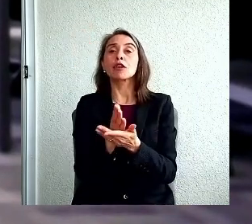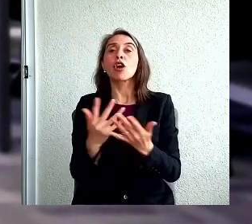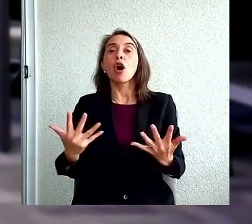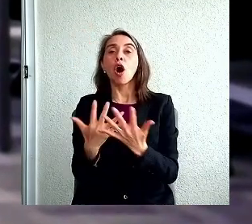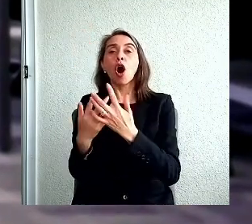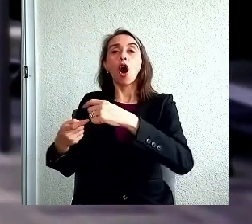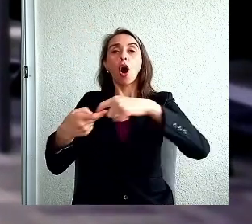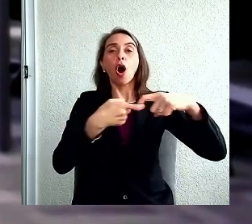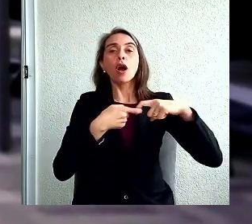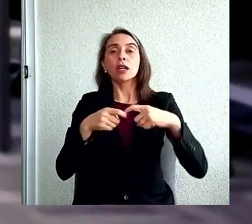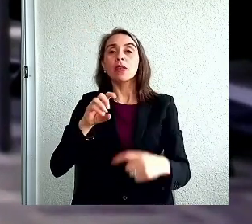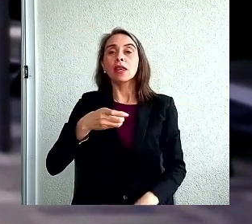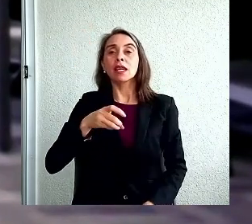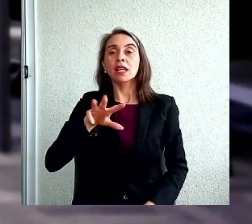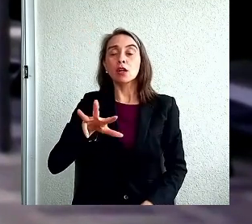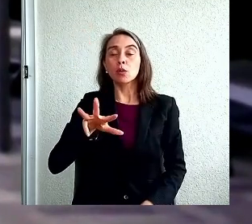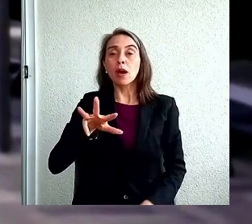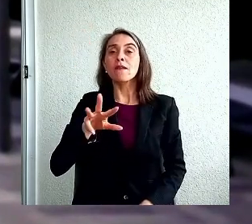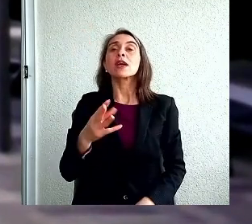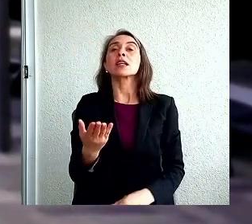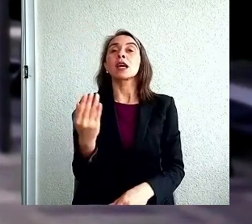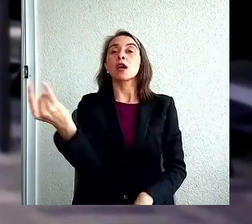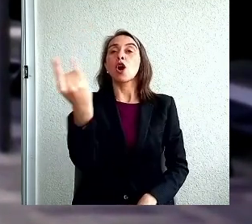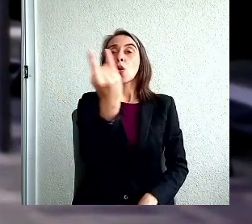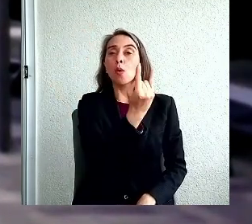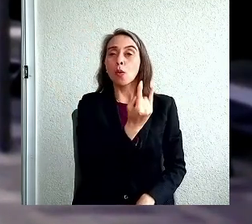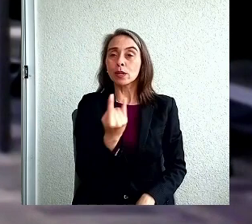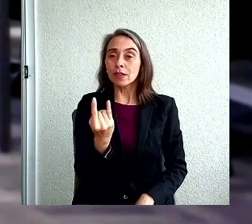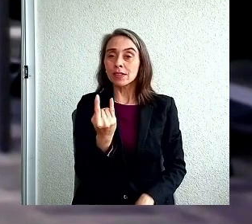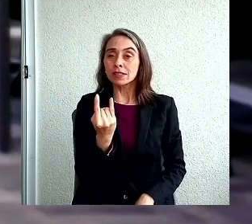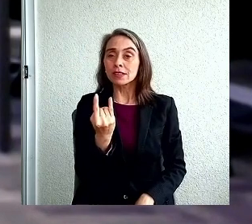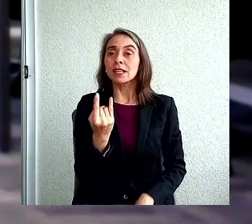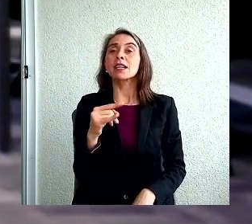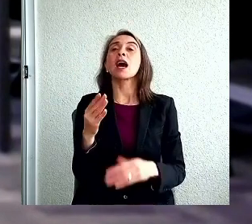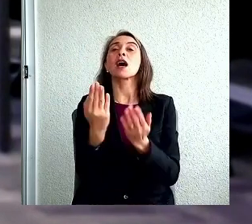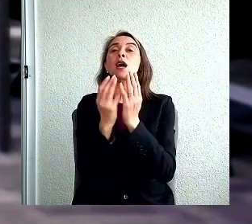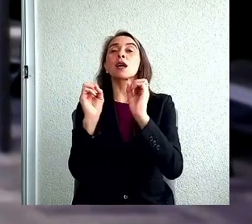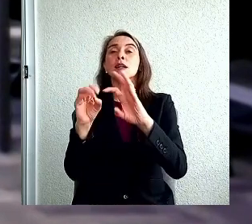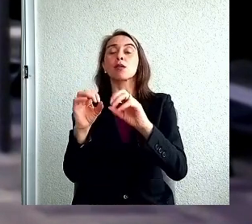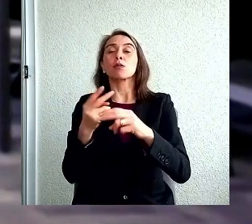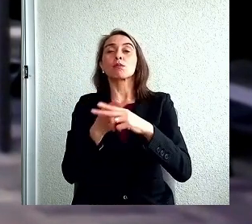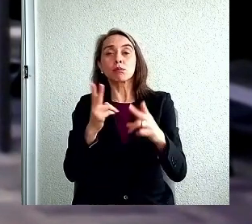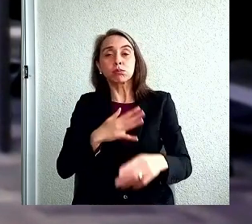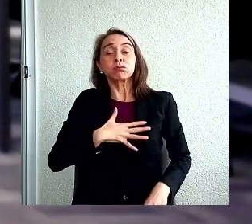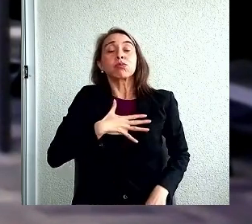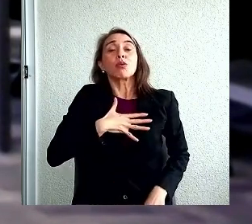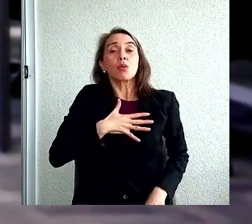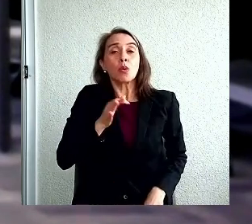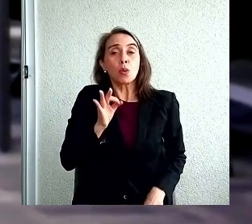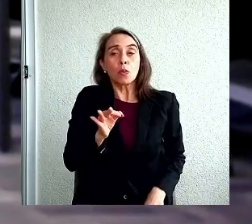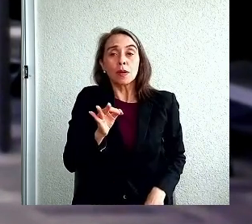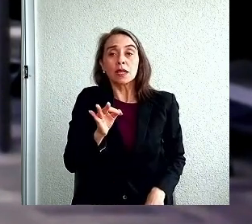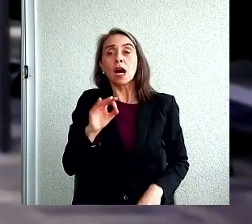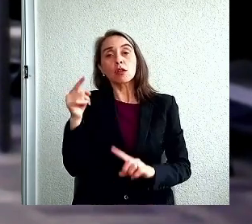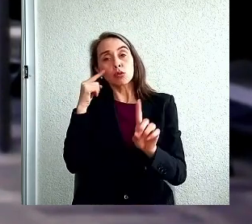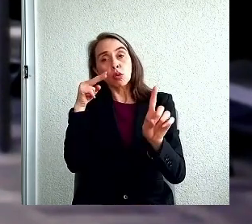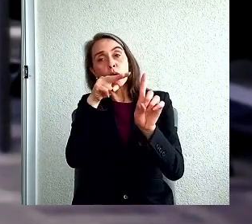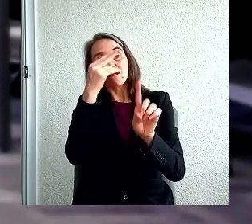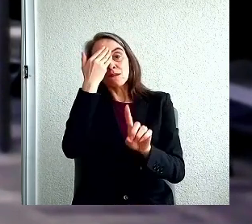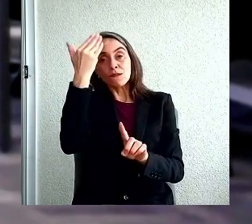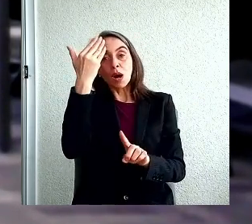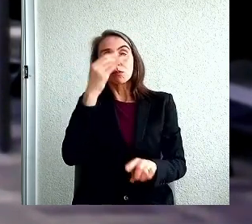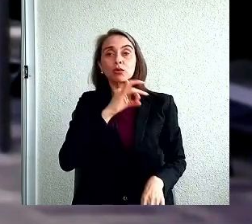de educación superior de vocación pública, que se ha constituido como un referente nacional e internacional en